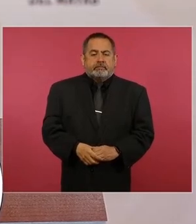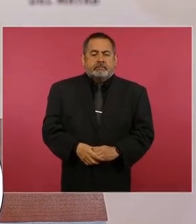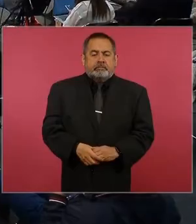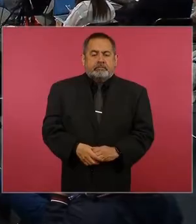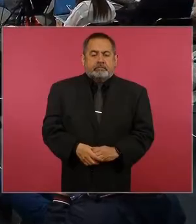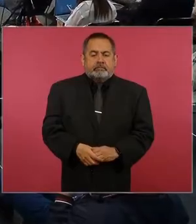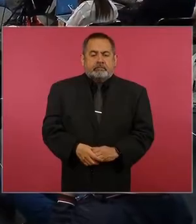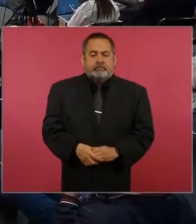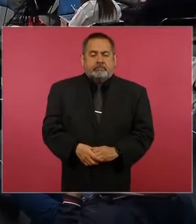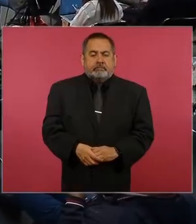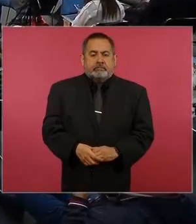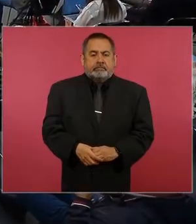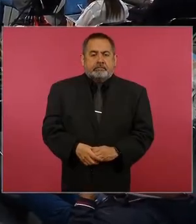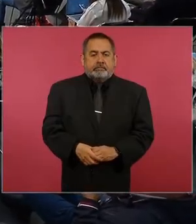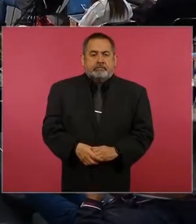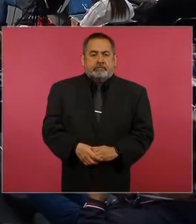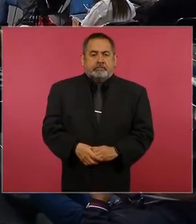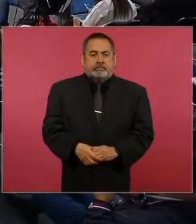Claro que